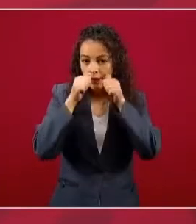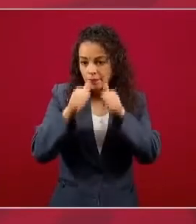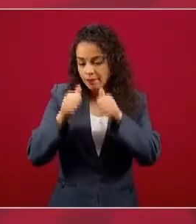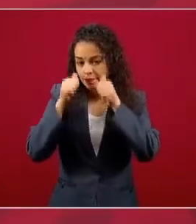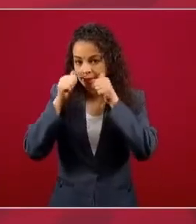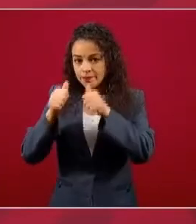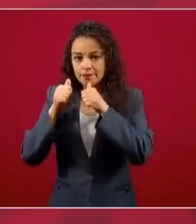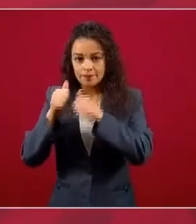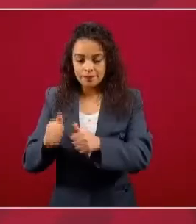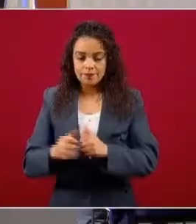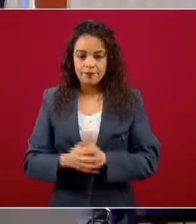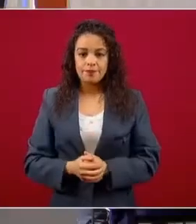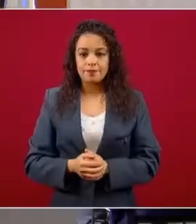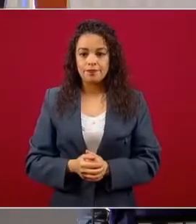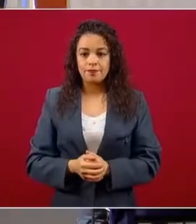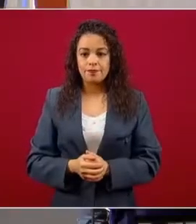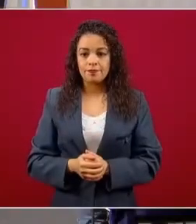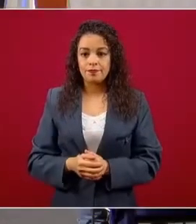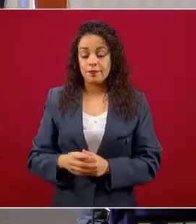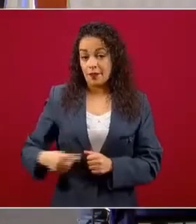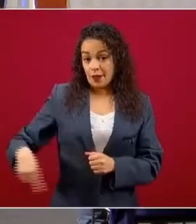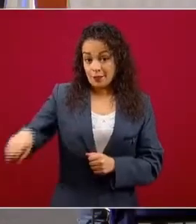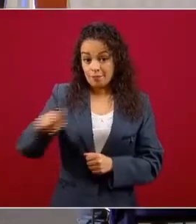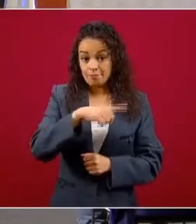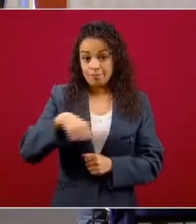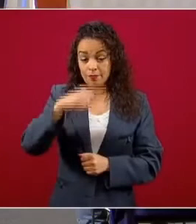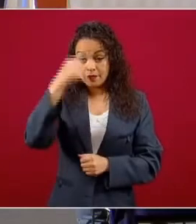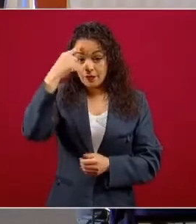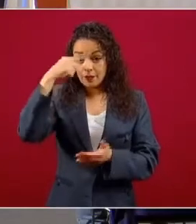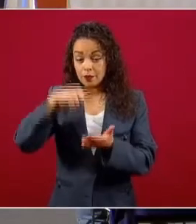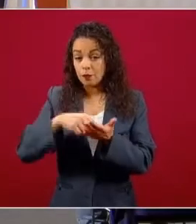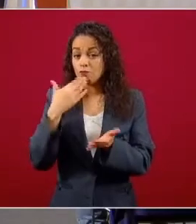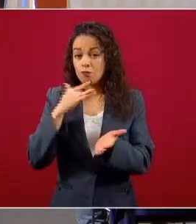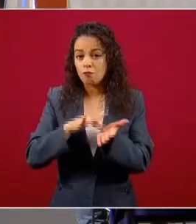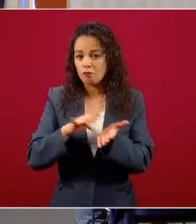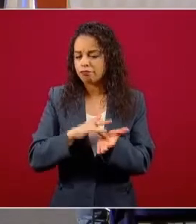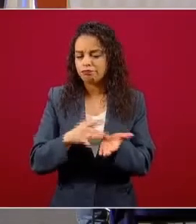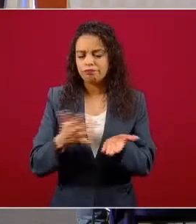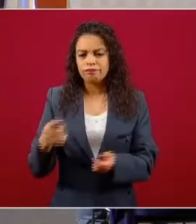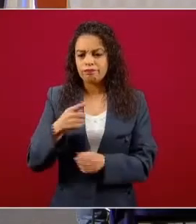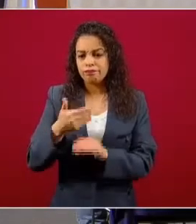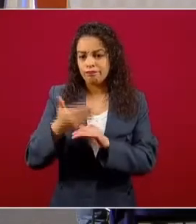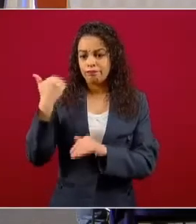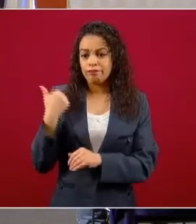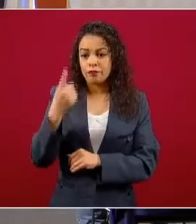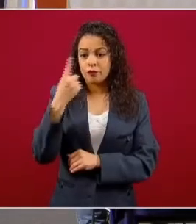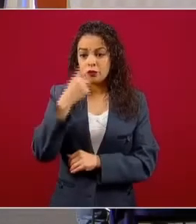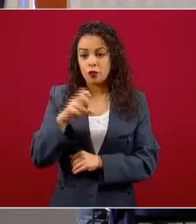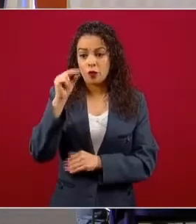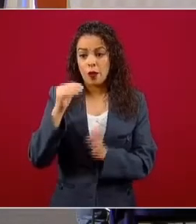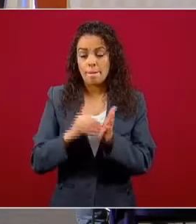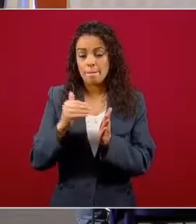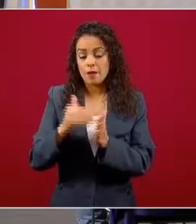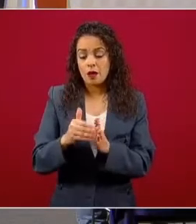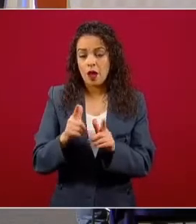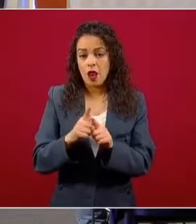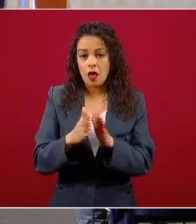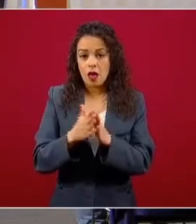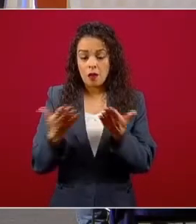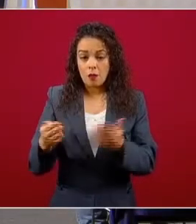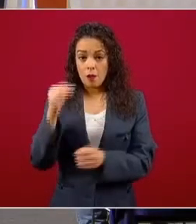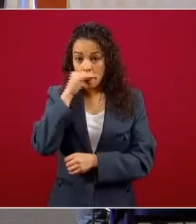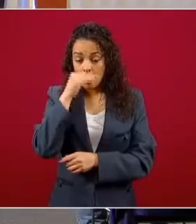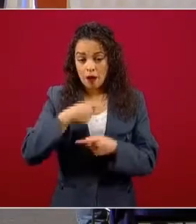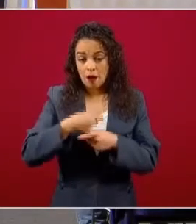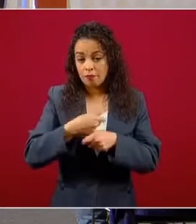solos el presidente andrés manuel lópez obrador entregó el año pasado 180 millones de ejemplares de libros de texto gratuito